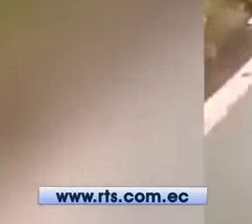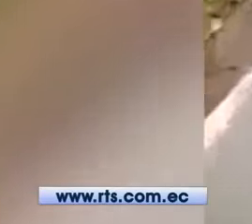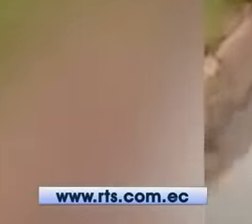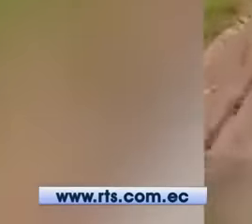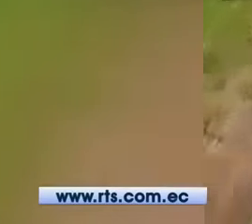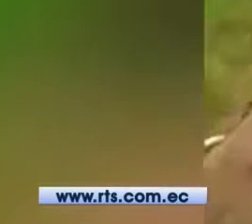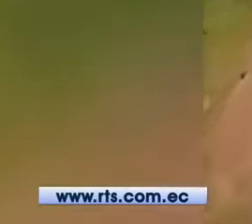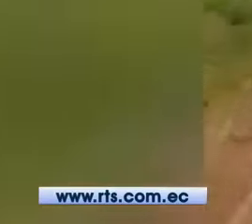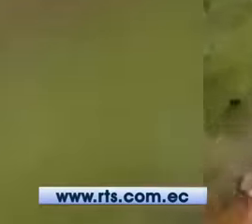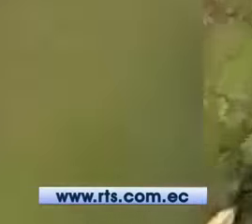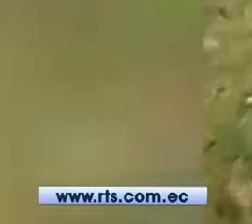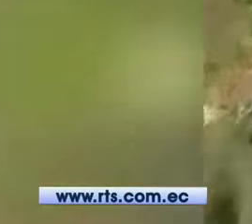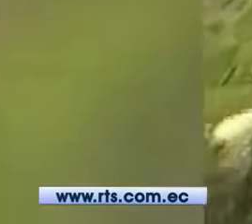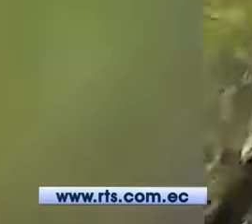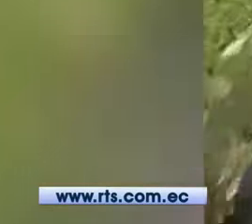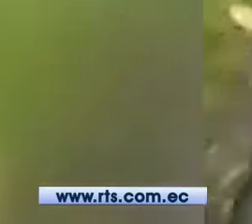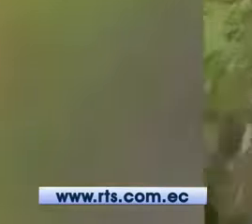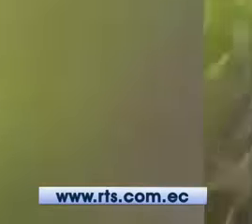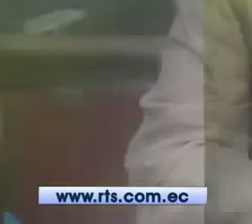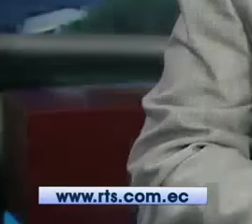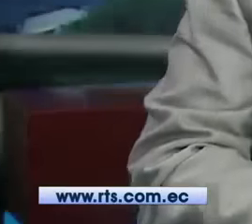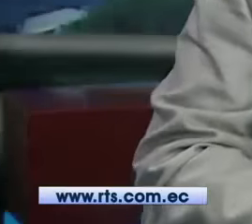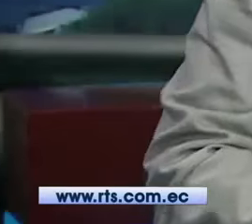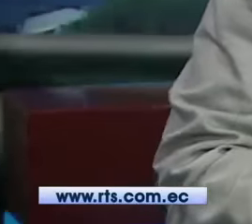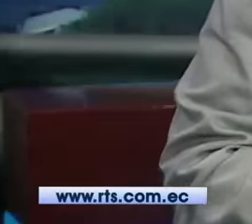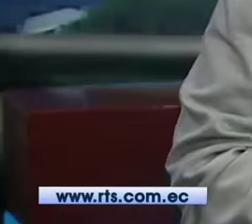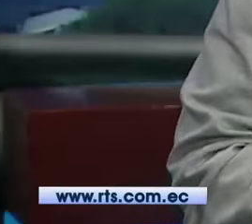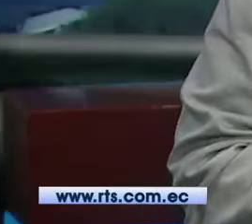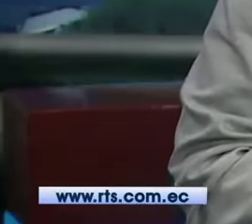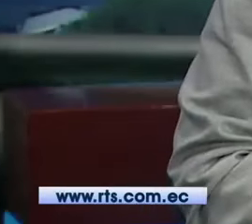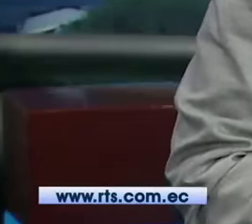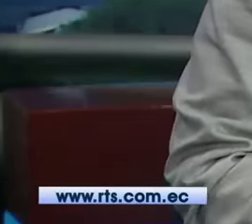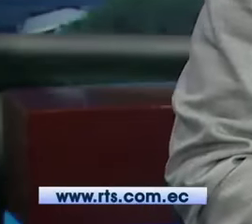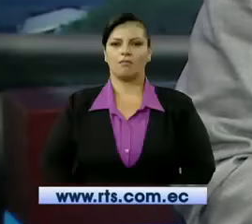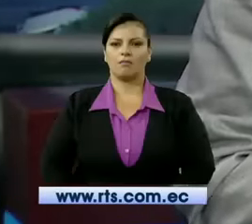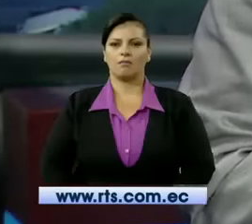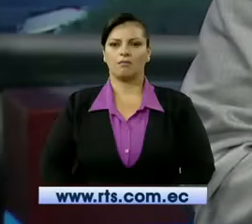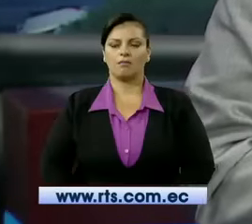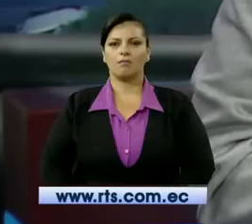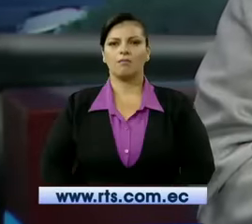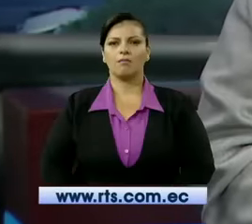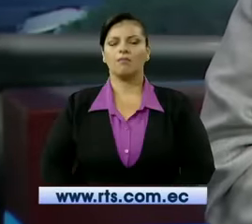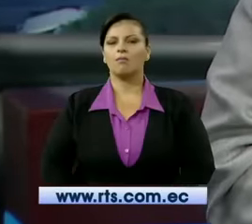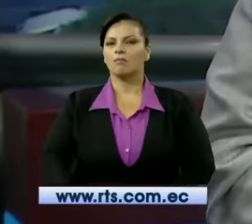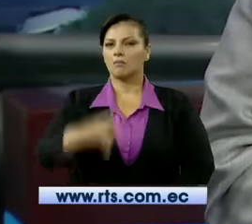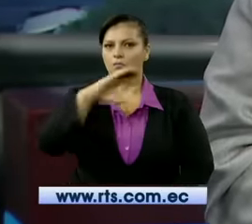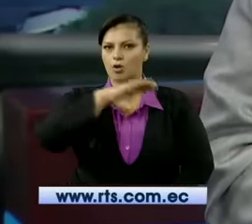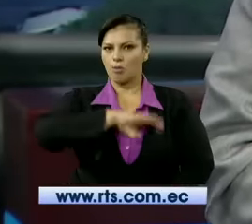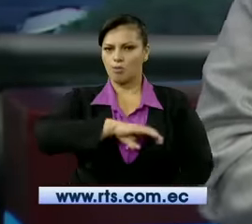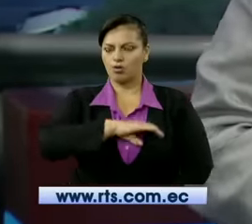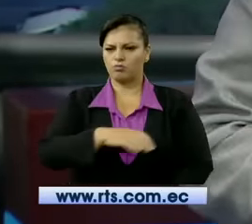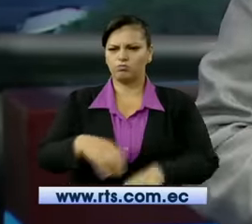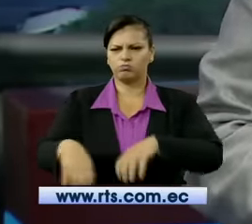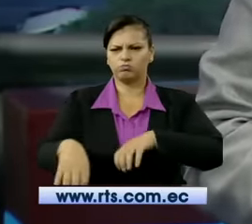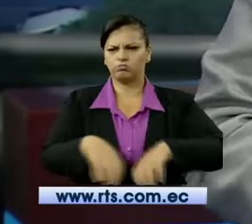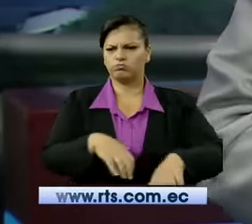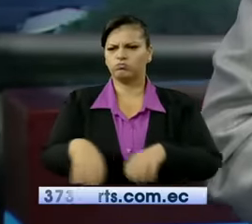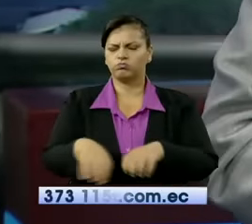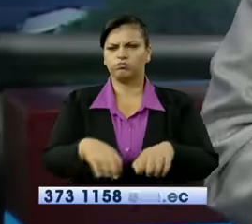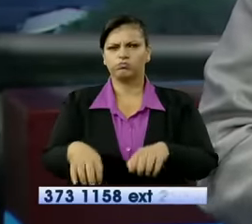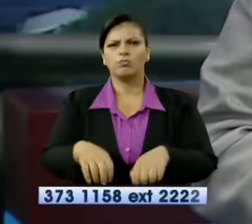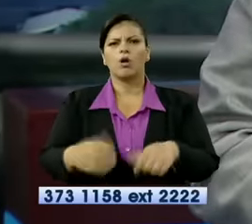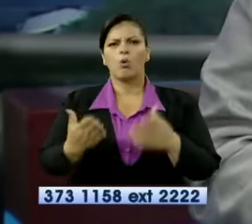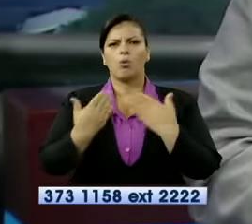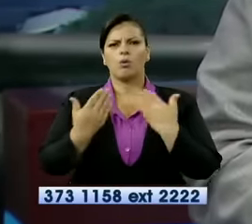Bueno, vamos con más información para ustedes. La policía detuvo a dos personas durante un operativo antinarcóticos efectuado al suroeste de